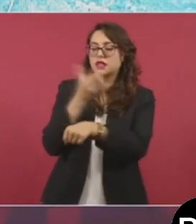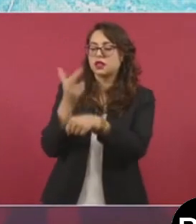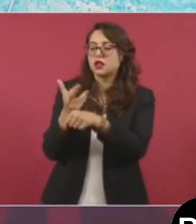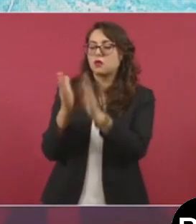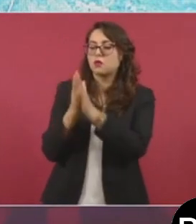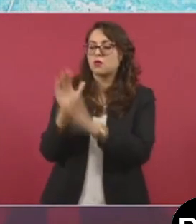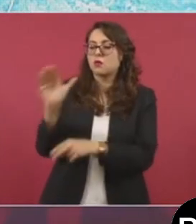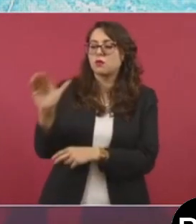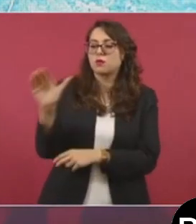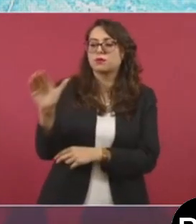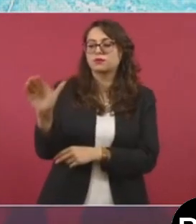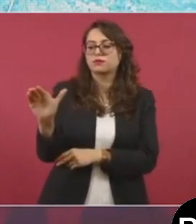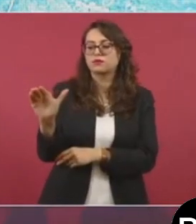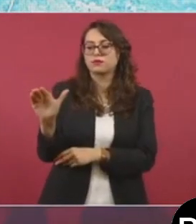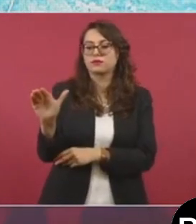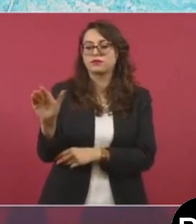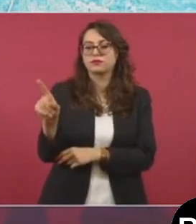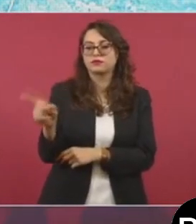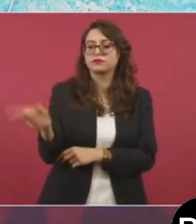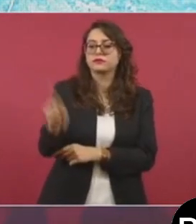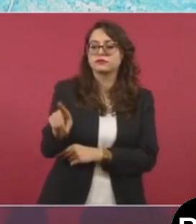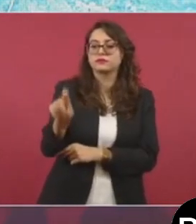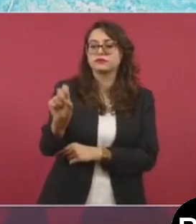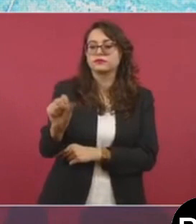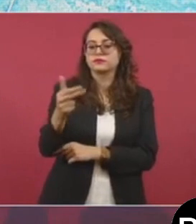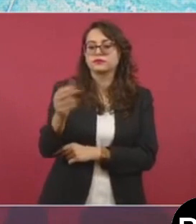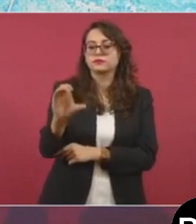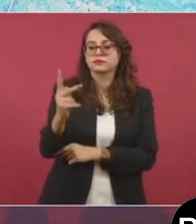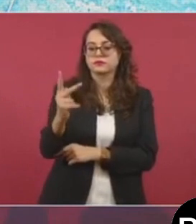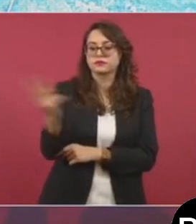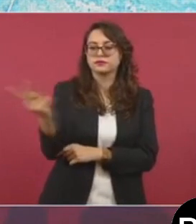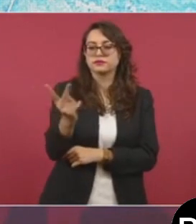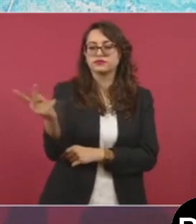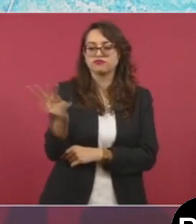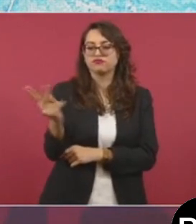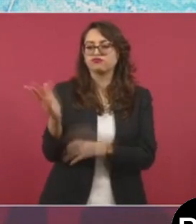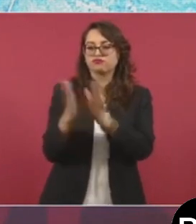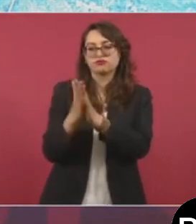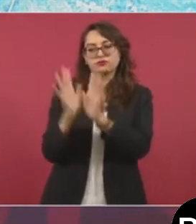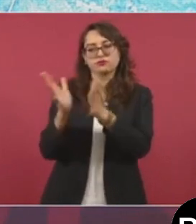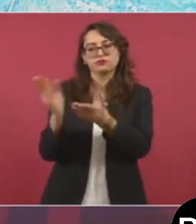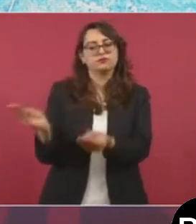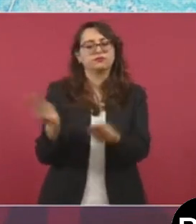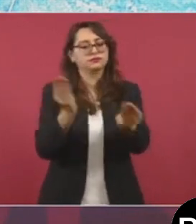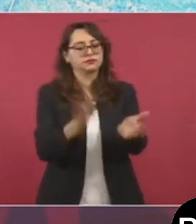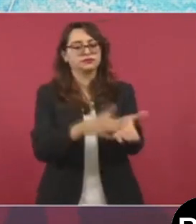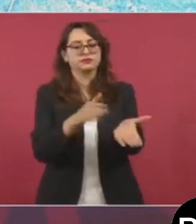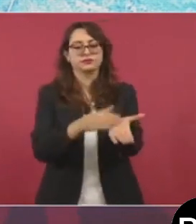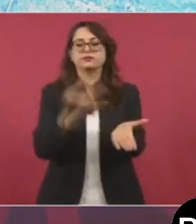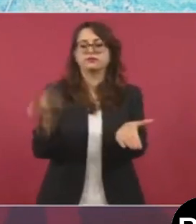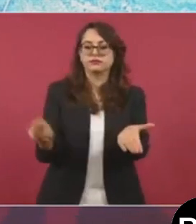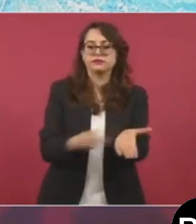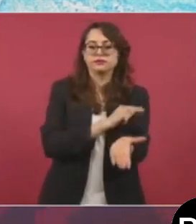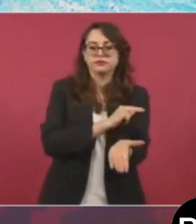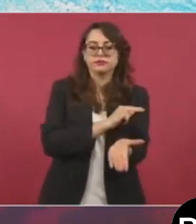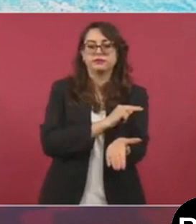que él y el secretario de Hacienda y el secretario de gobernación Entonces pedí Ya llegué a un acuerdo Lo